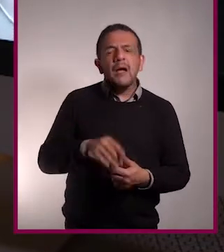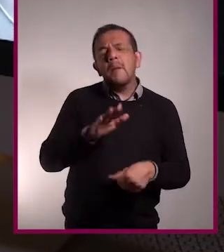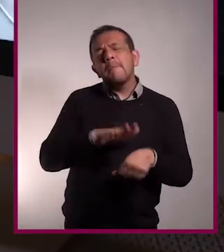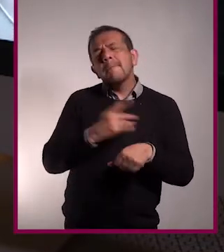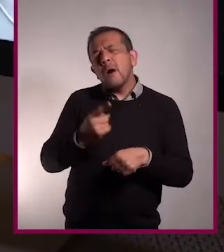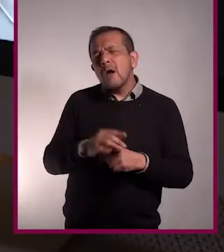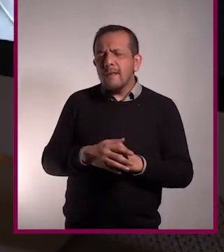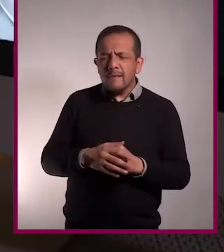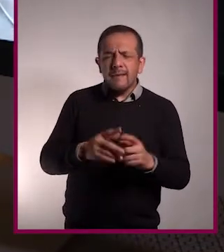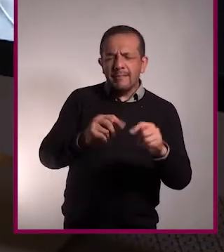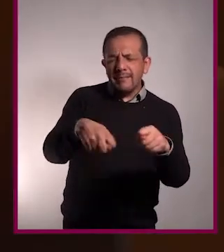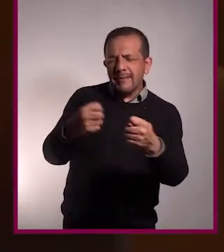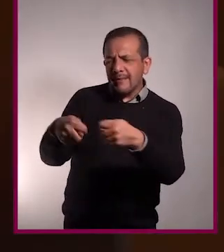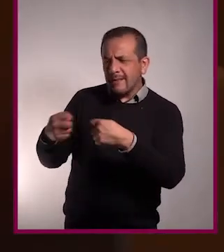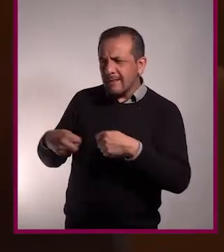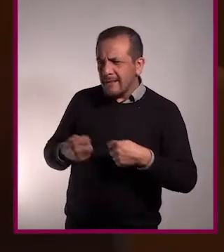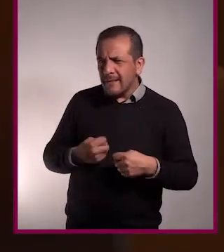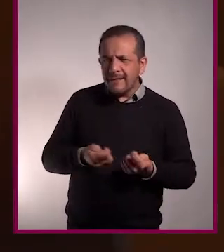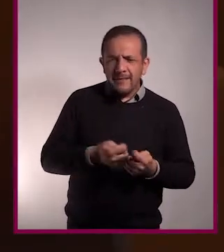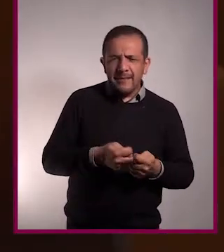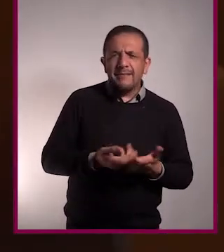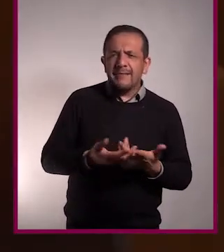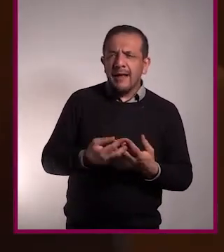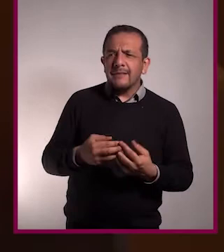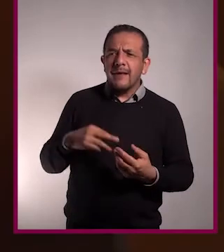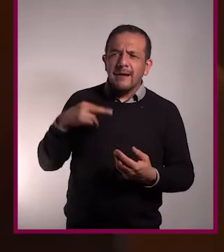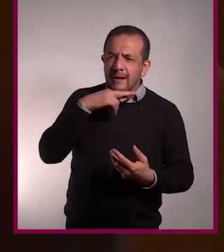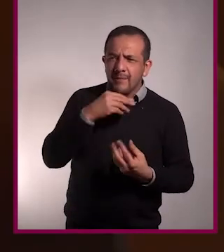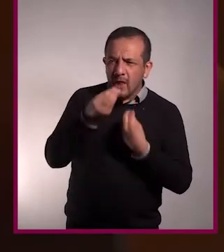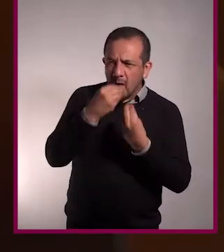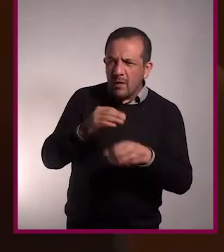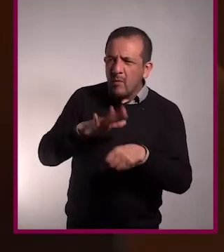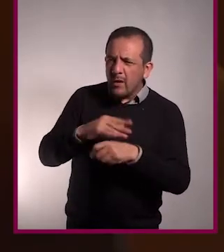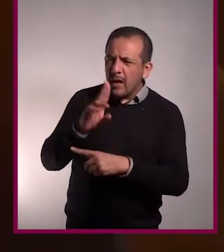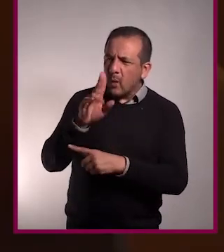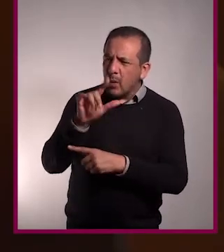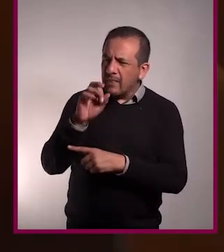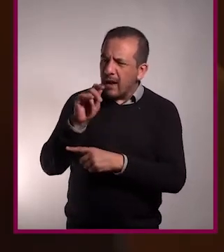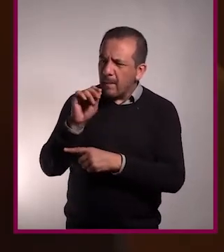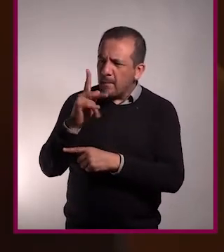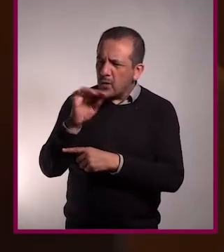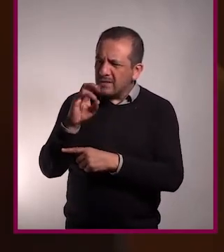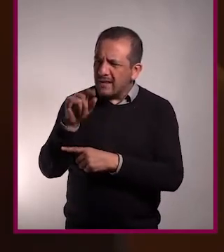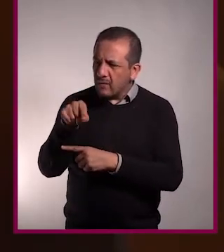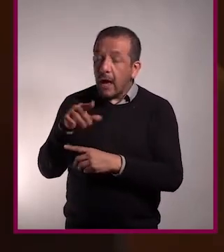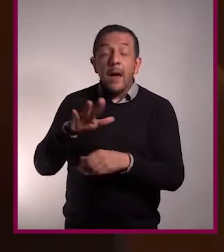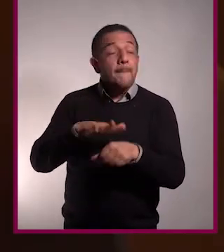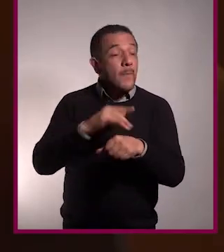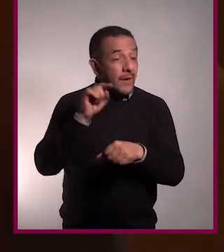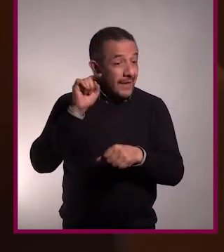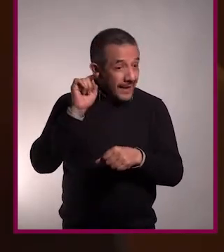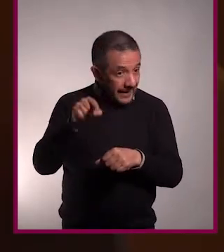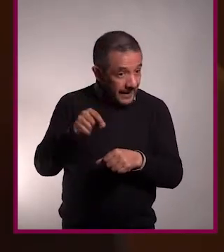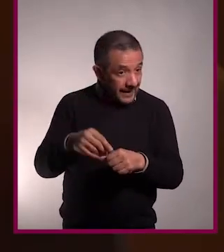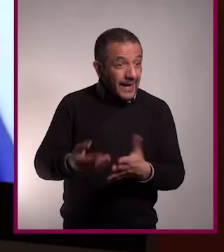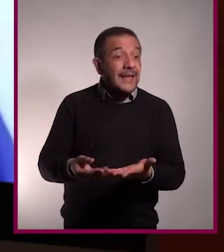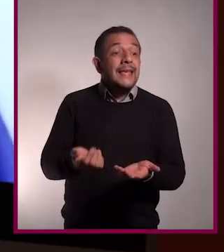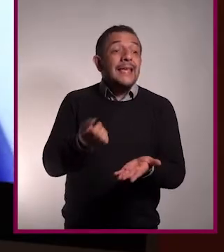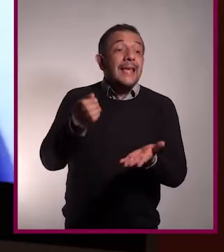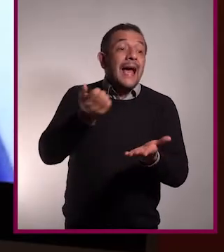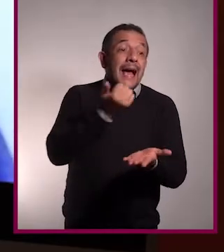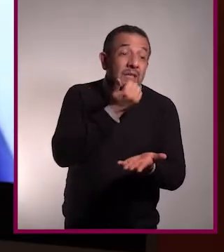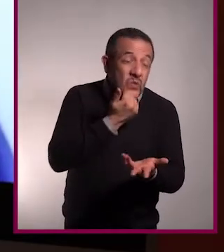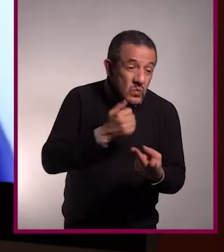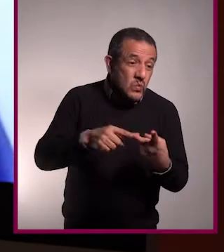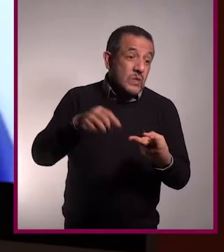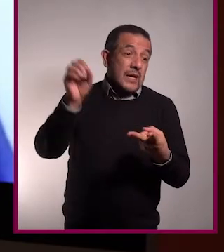alimentos ultraprocesados. Carmen, ¿por qué los alimentos de las franquicias de comida rápida se consideran ultraprocesados? Porque tienen